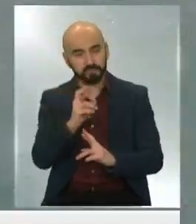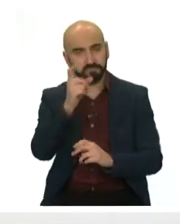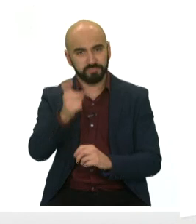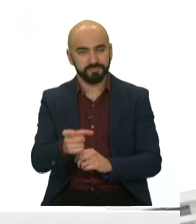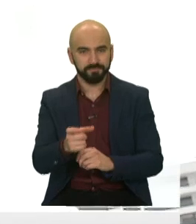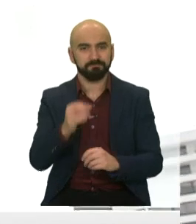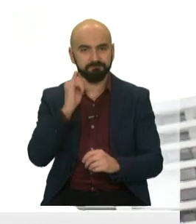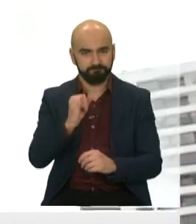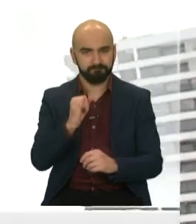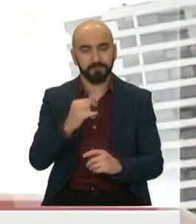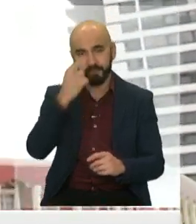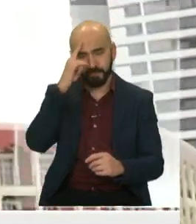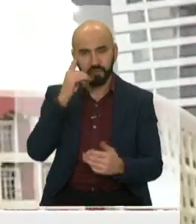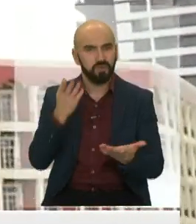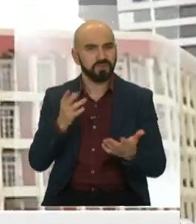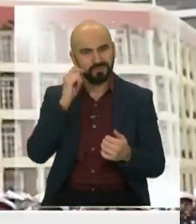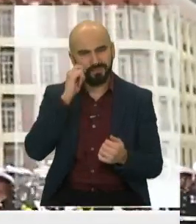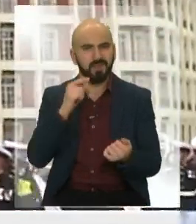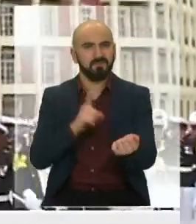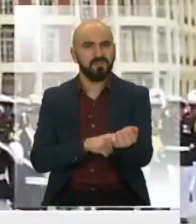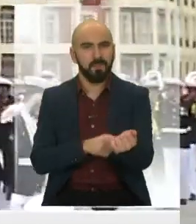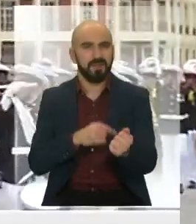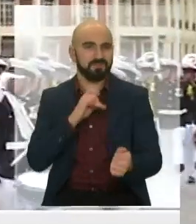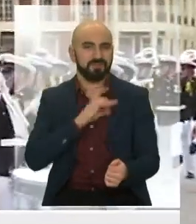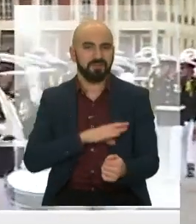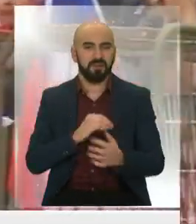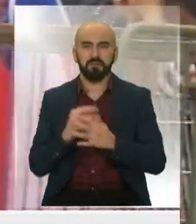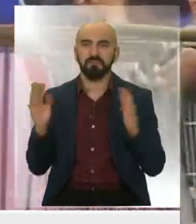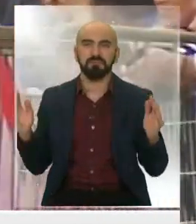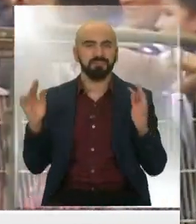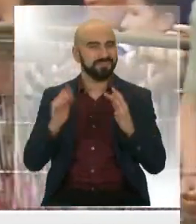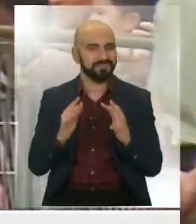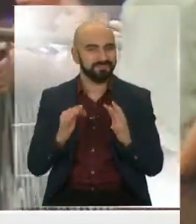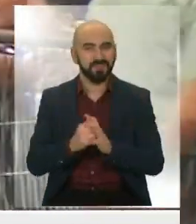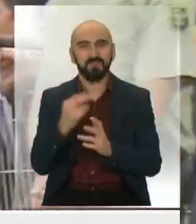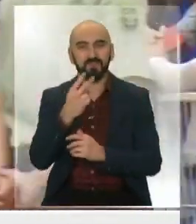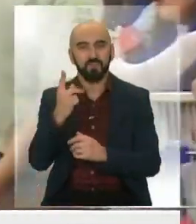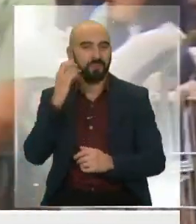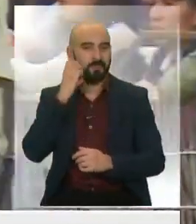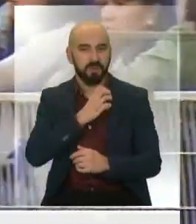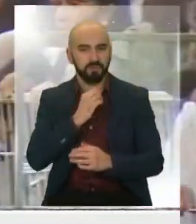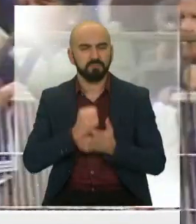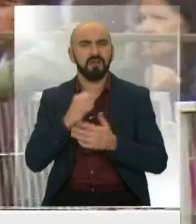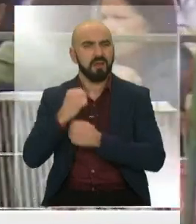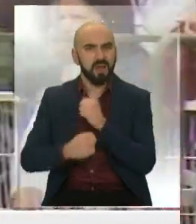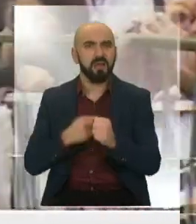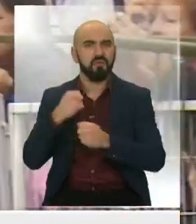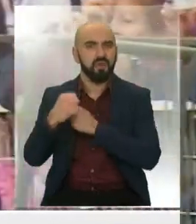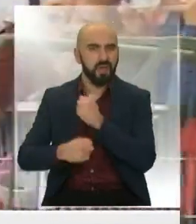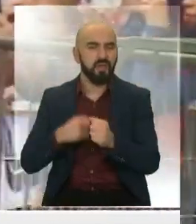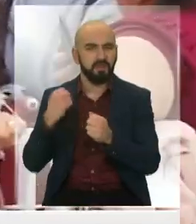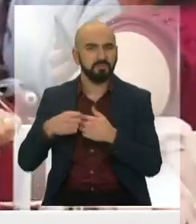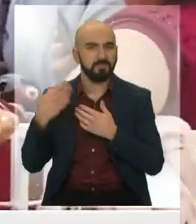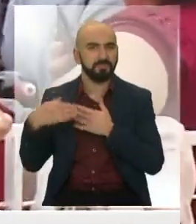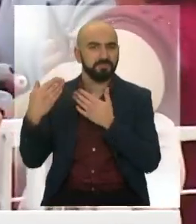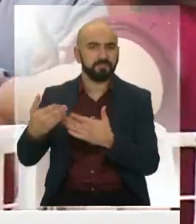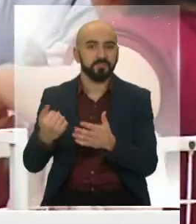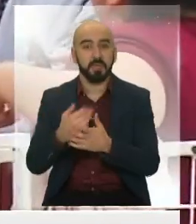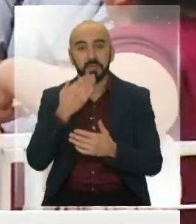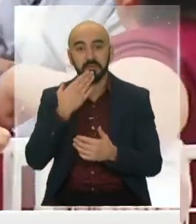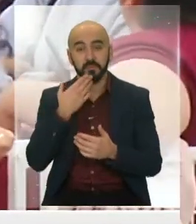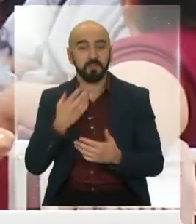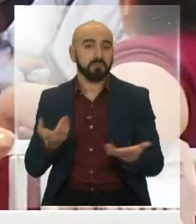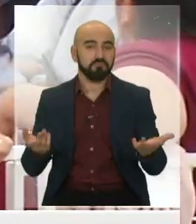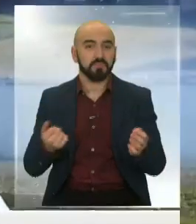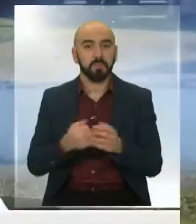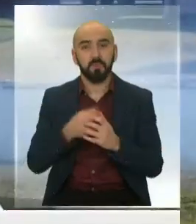día donde la familia chilena se congregaba. Cada 21 de mayo, durante tantos años, también nos ha hecho ver a las